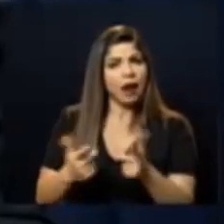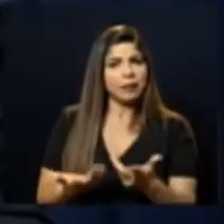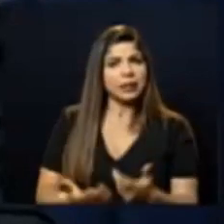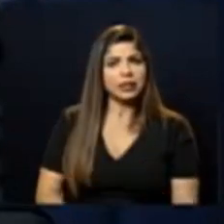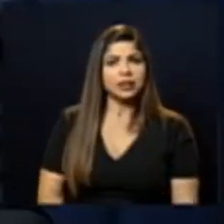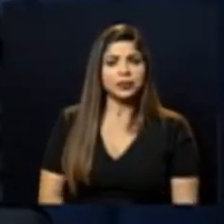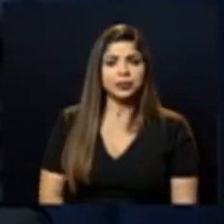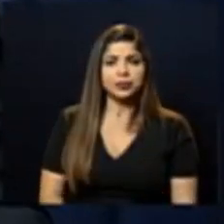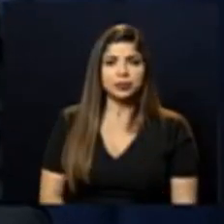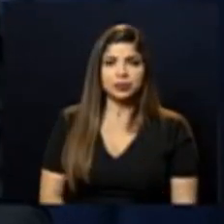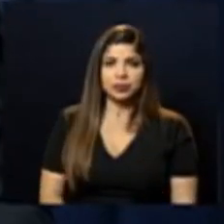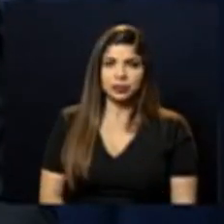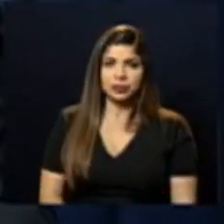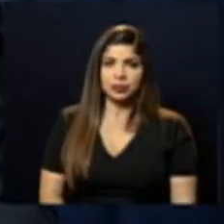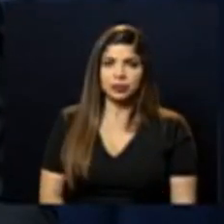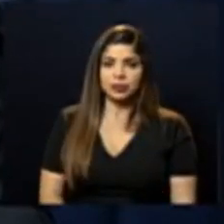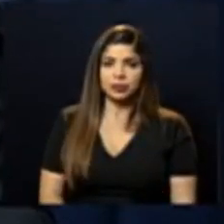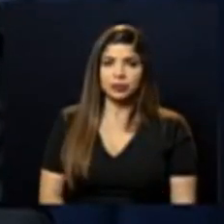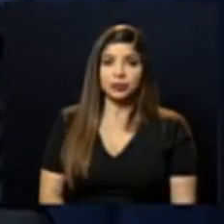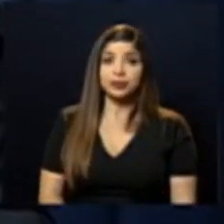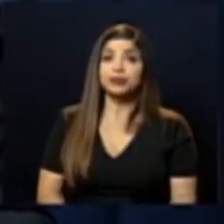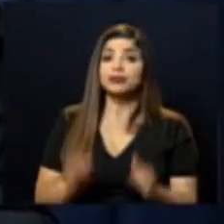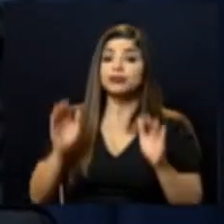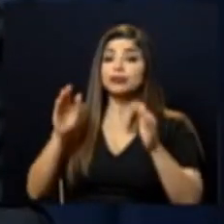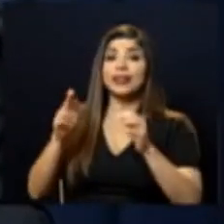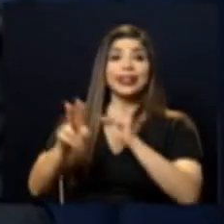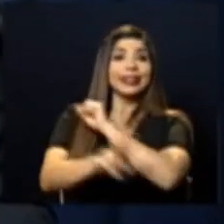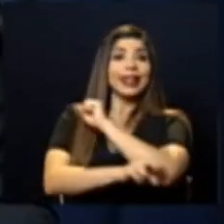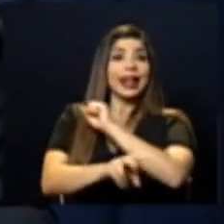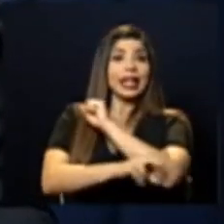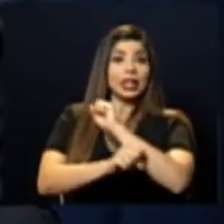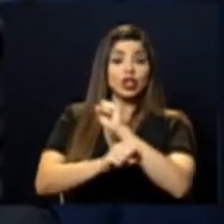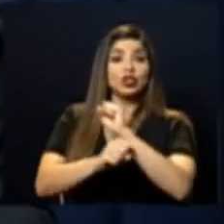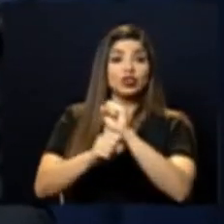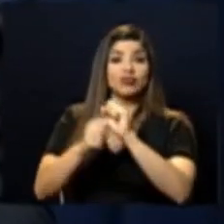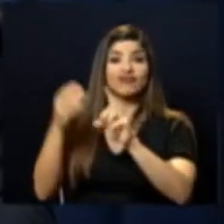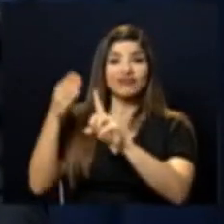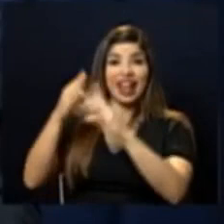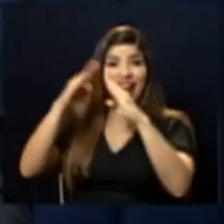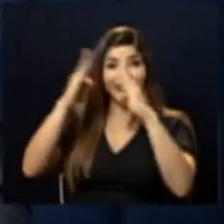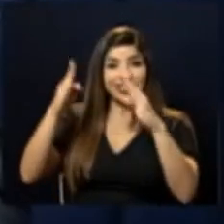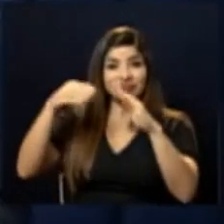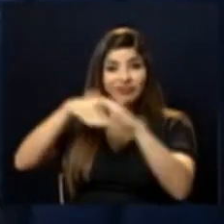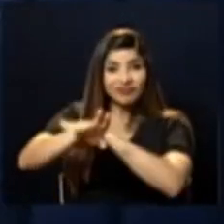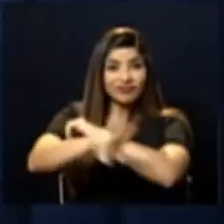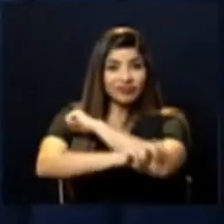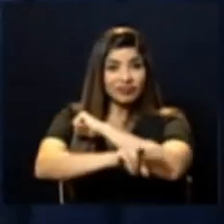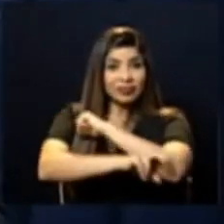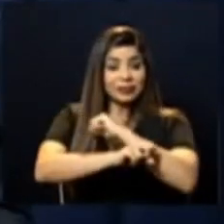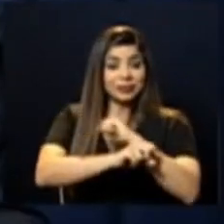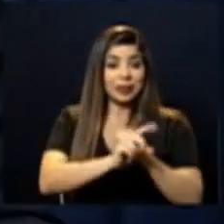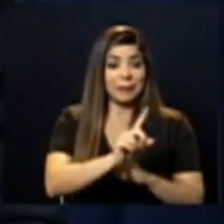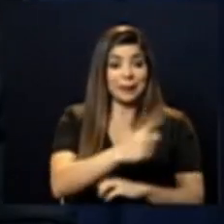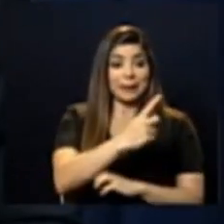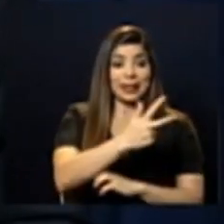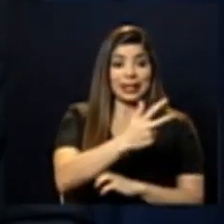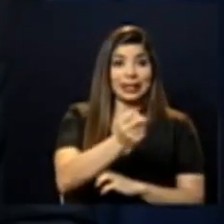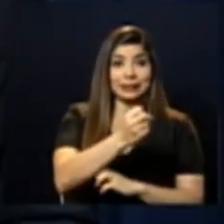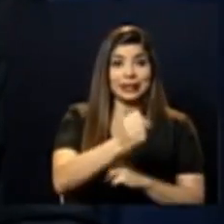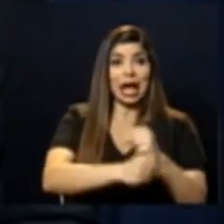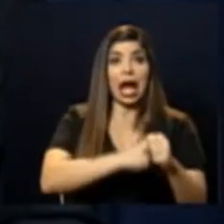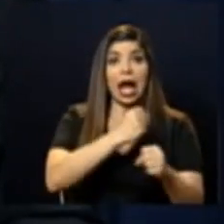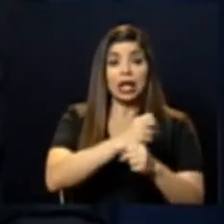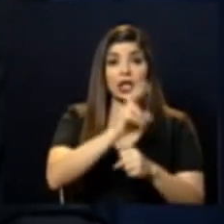En cuanto a los delitos contra la propiedad, mientras que en el primer trimestre del